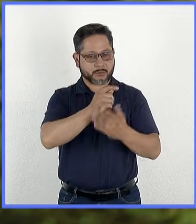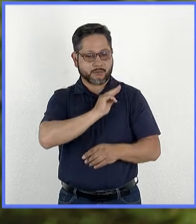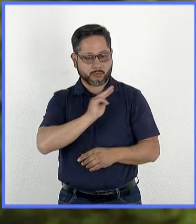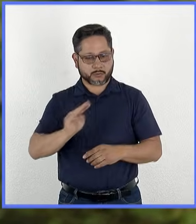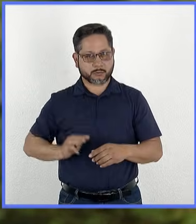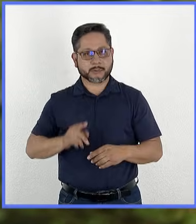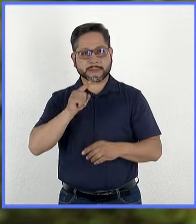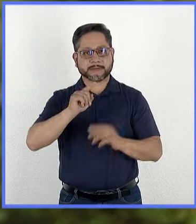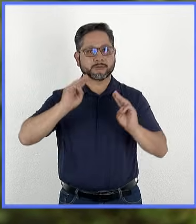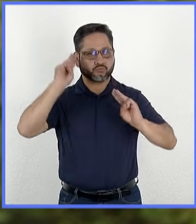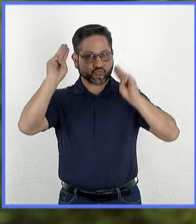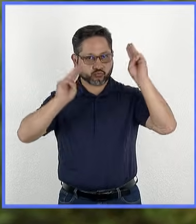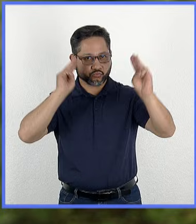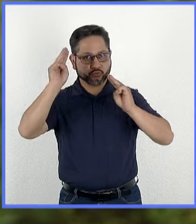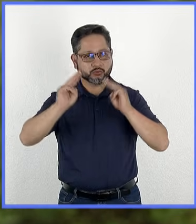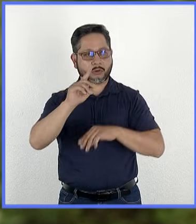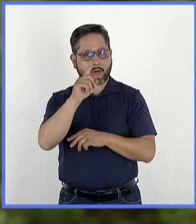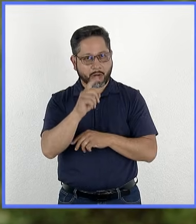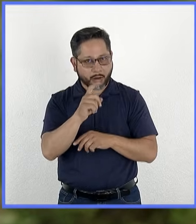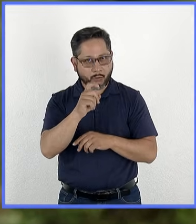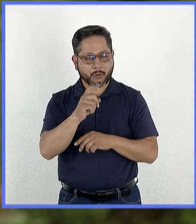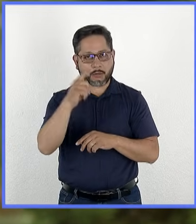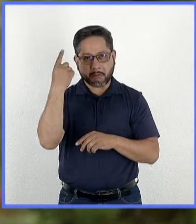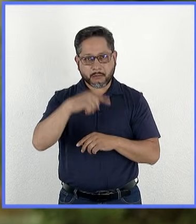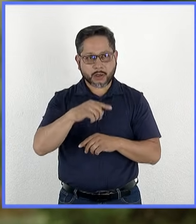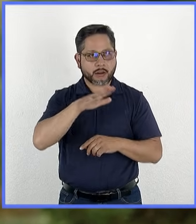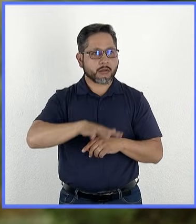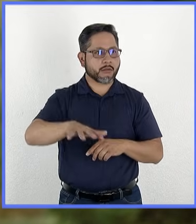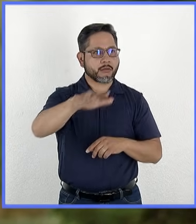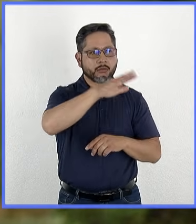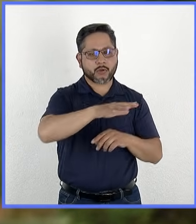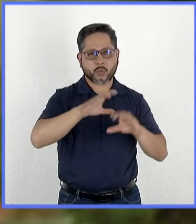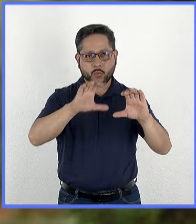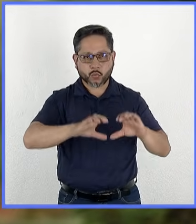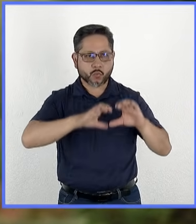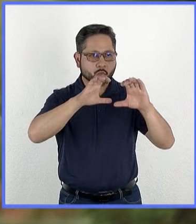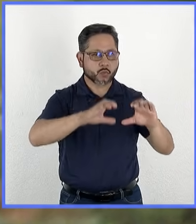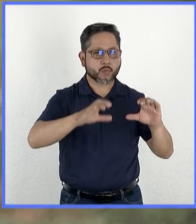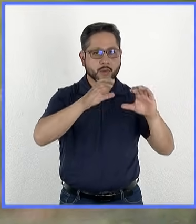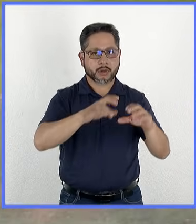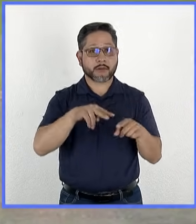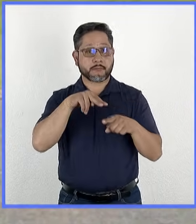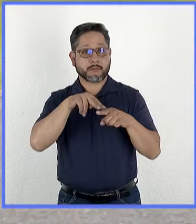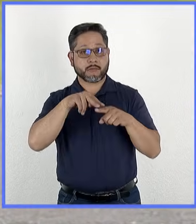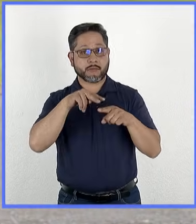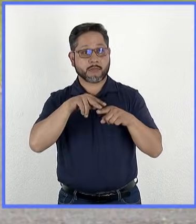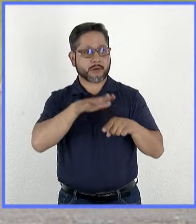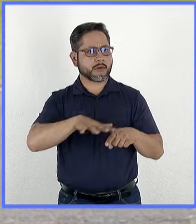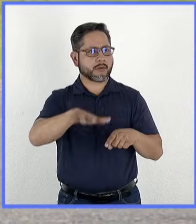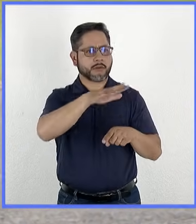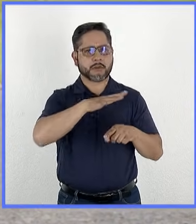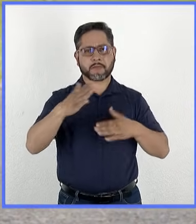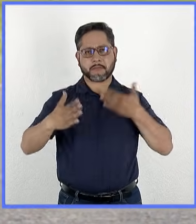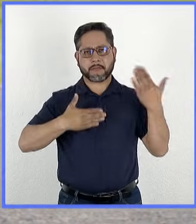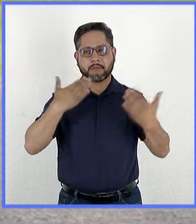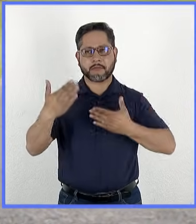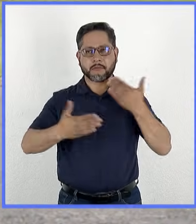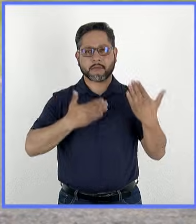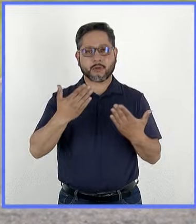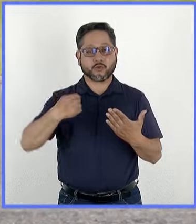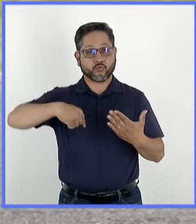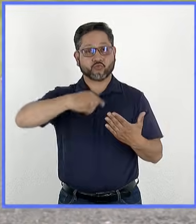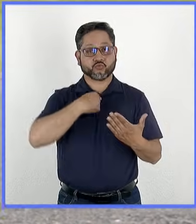como Museo del Agua, Centro de Interpretación Ambiental y Parque Urbano Recreativo. Gracias a este plan es posible